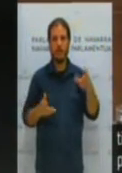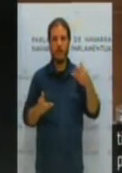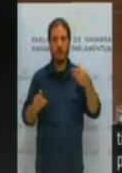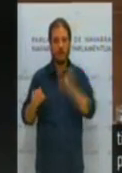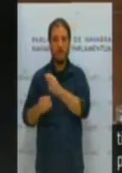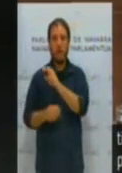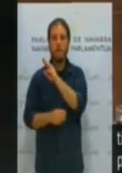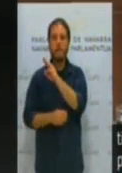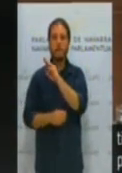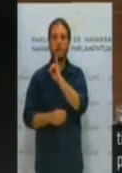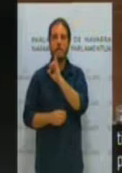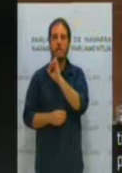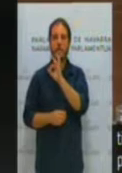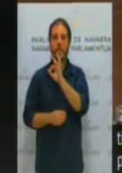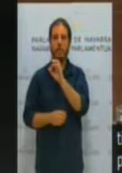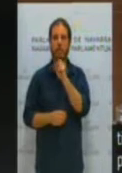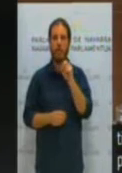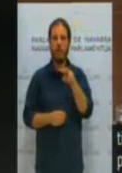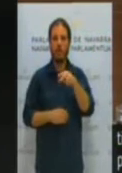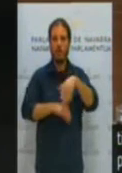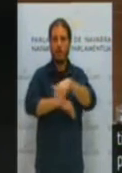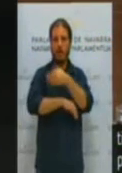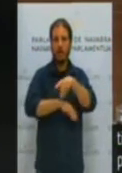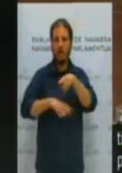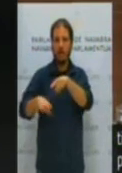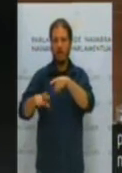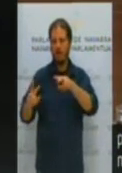XII en contra de la gran mayoría de sus vecinos.